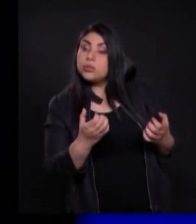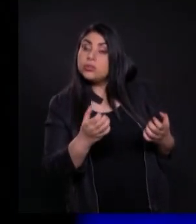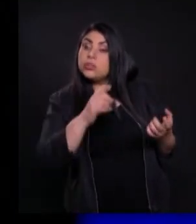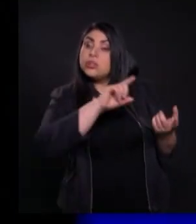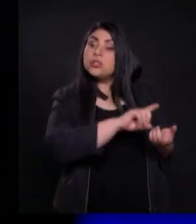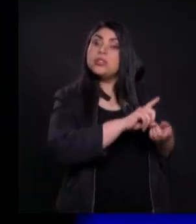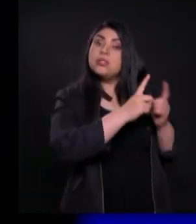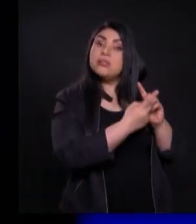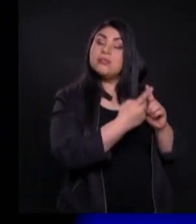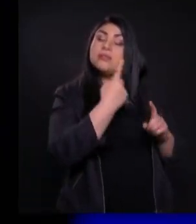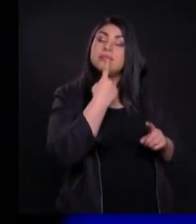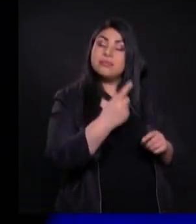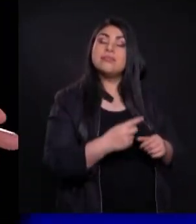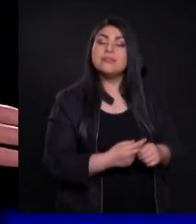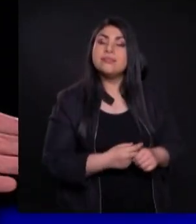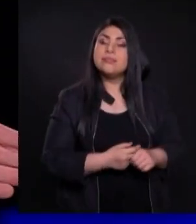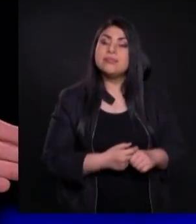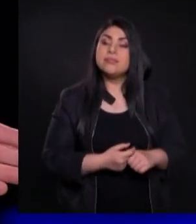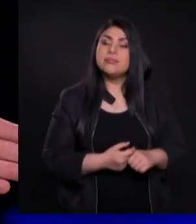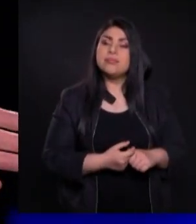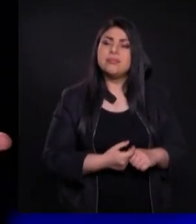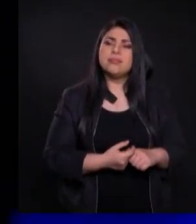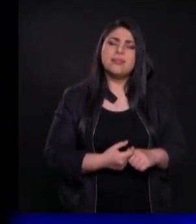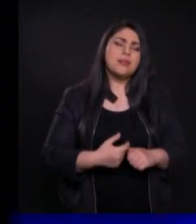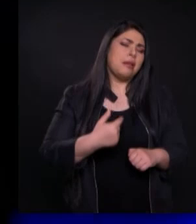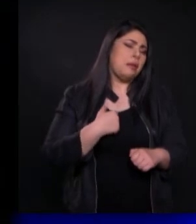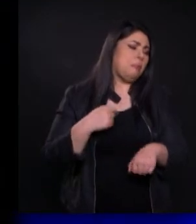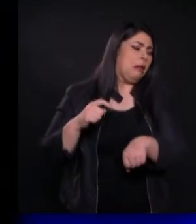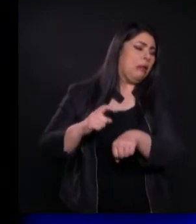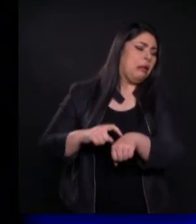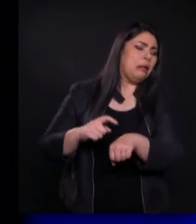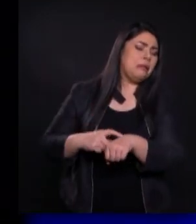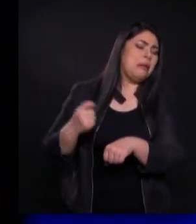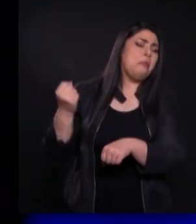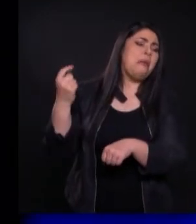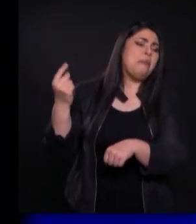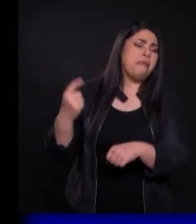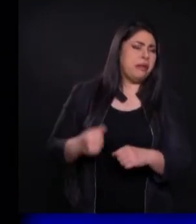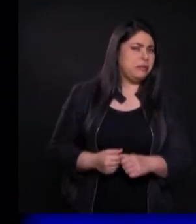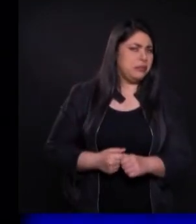Y entender lo siguiente Cuando nosotros Regularmente decimos No es que a El tiempo No me alcanza Es porque supuestamente